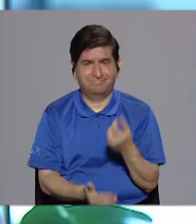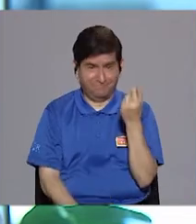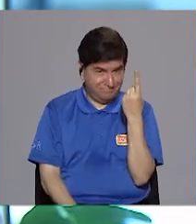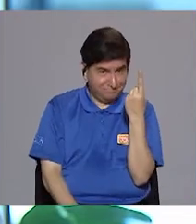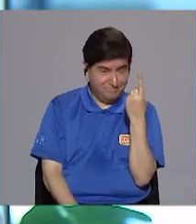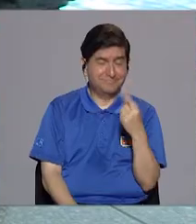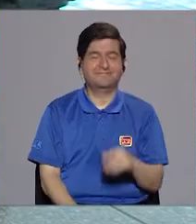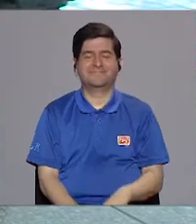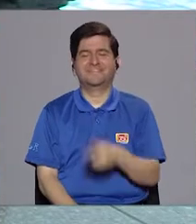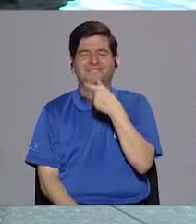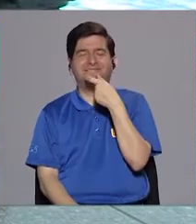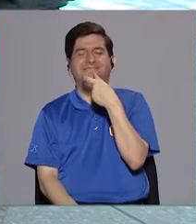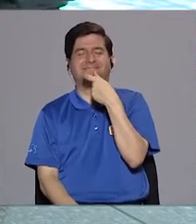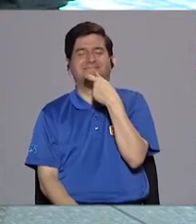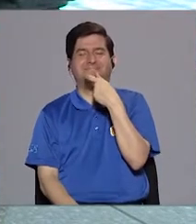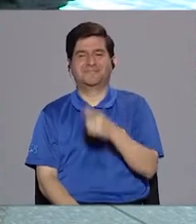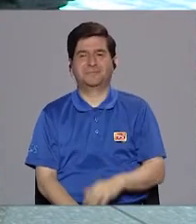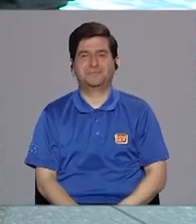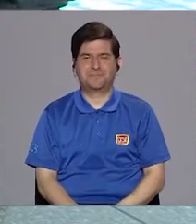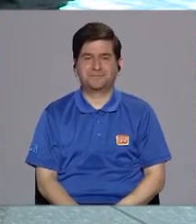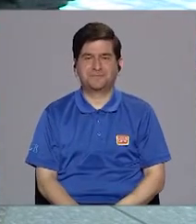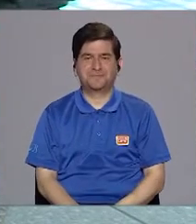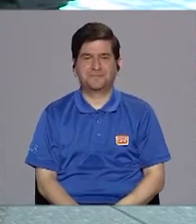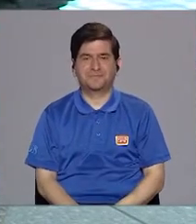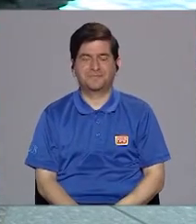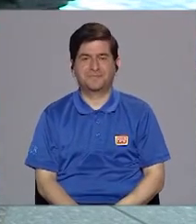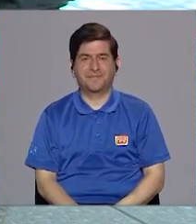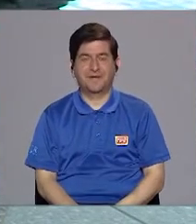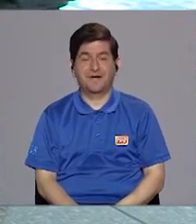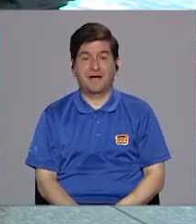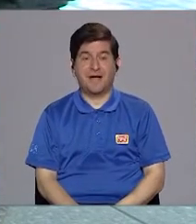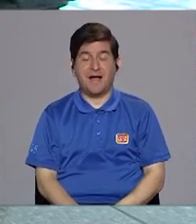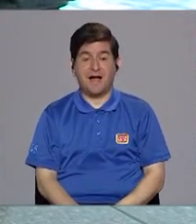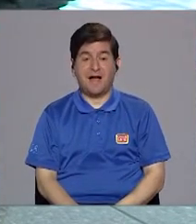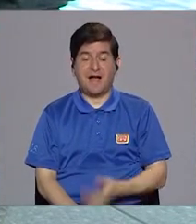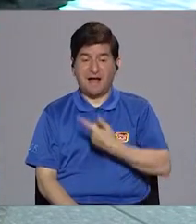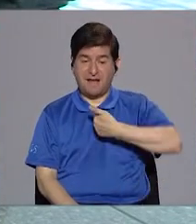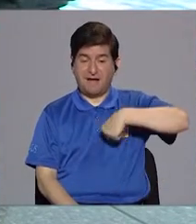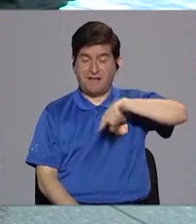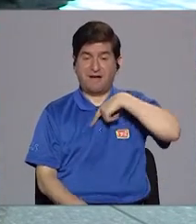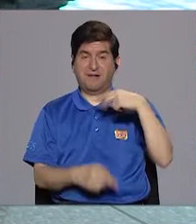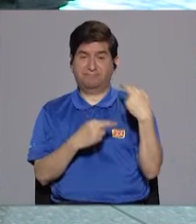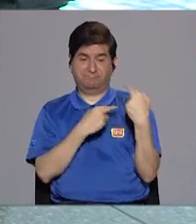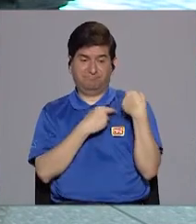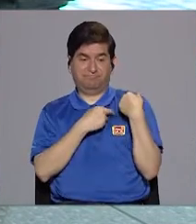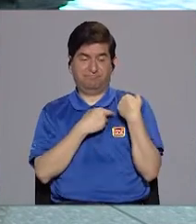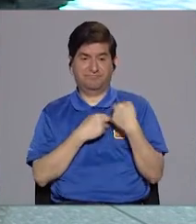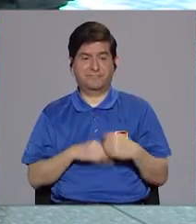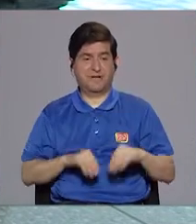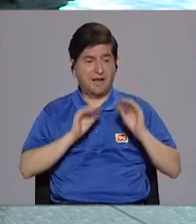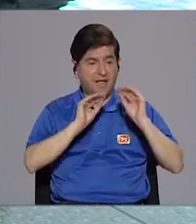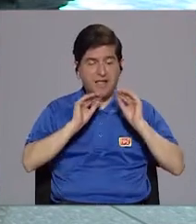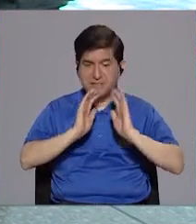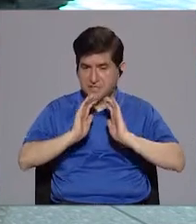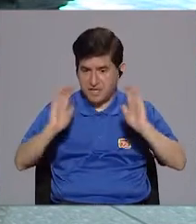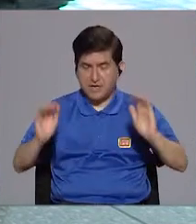Ya entiendo. Entonces está de nuestra responsabilidad de enseñar a los niños a que hay cosas más